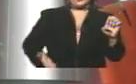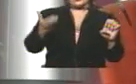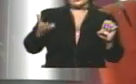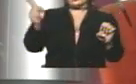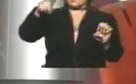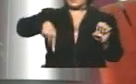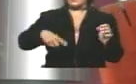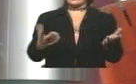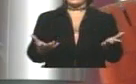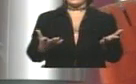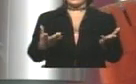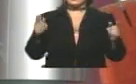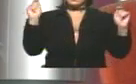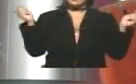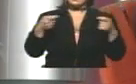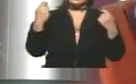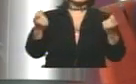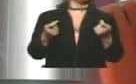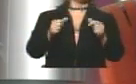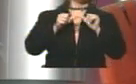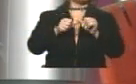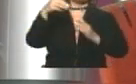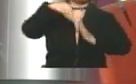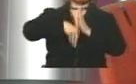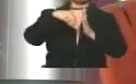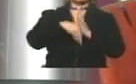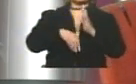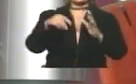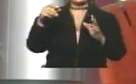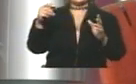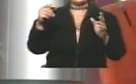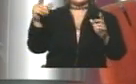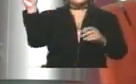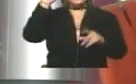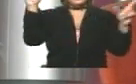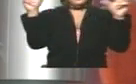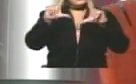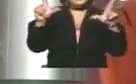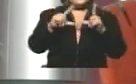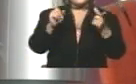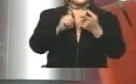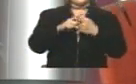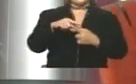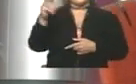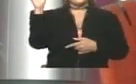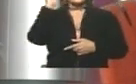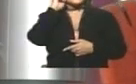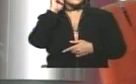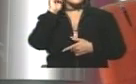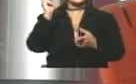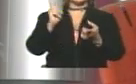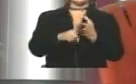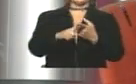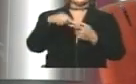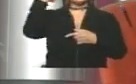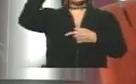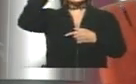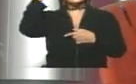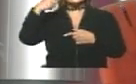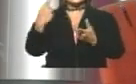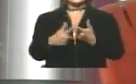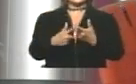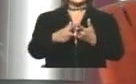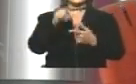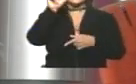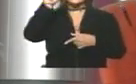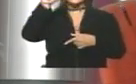universitario. Y esto reforzado, claro está, dentro de los medios de difusión masiva. Por favor. Porque desde la radio, ahora